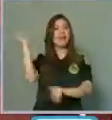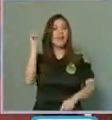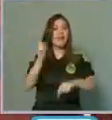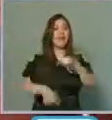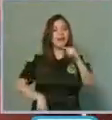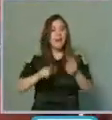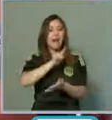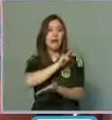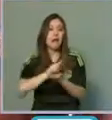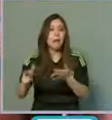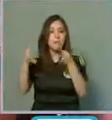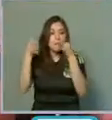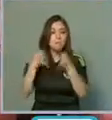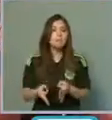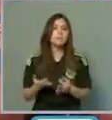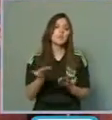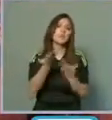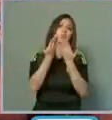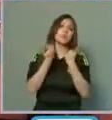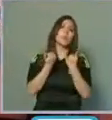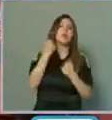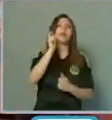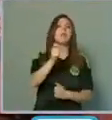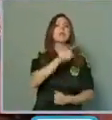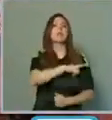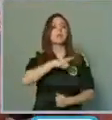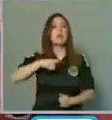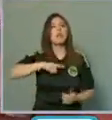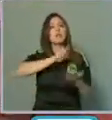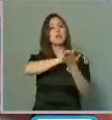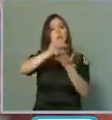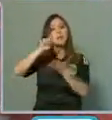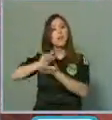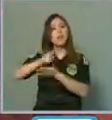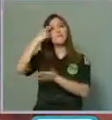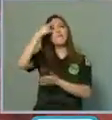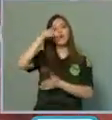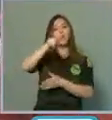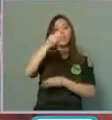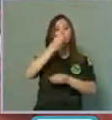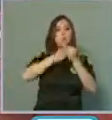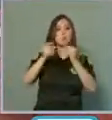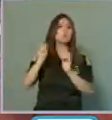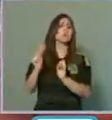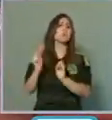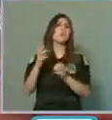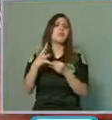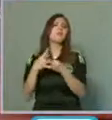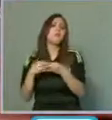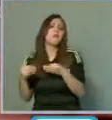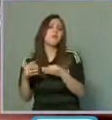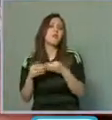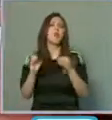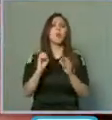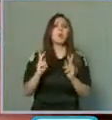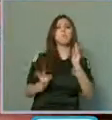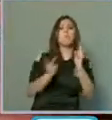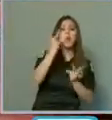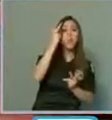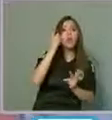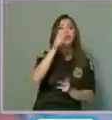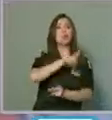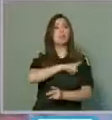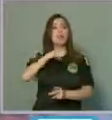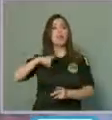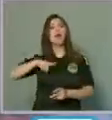todo un proceso de higiene para poder entonces consumirla. Y en el caso de frutas y verduras, hay que lavarlas con agua y con jabón y al